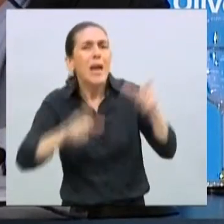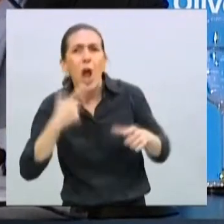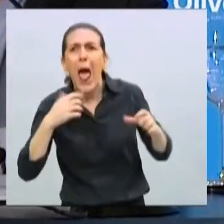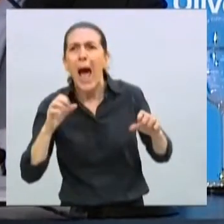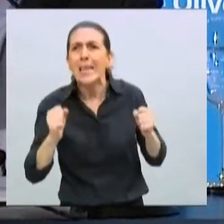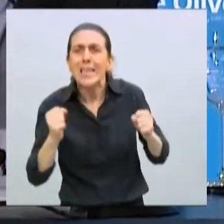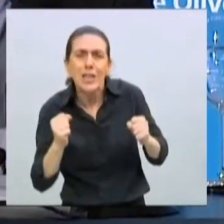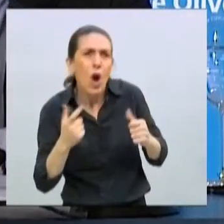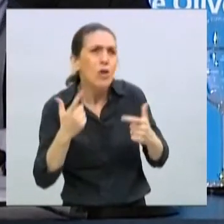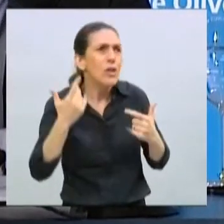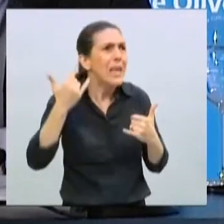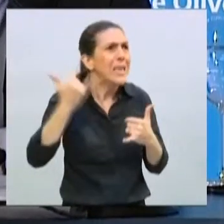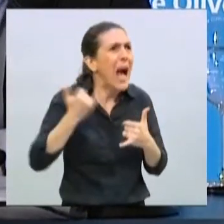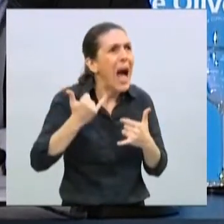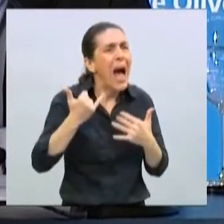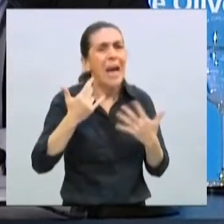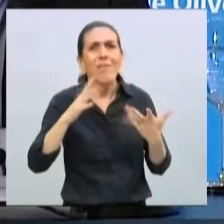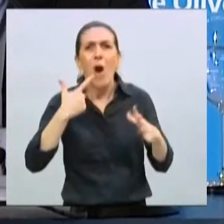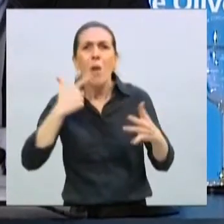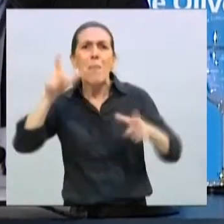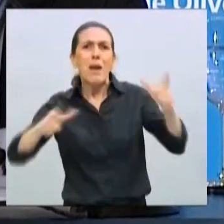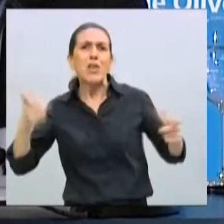los climas que quieren generar,